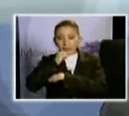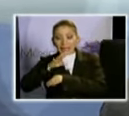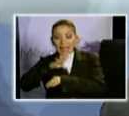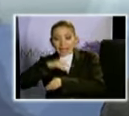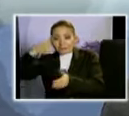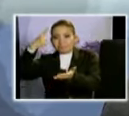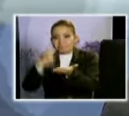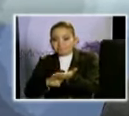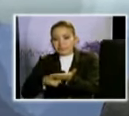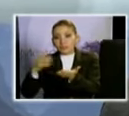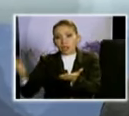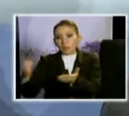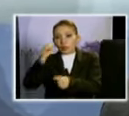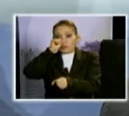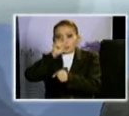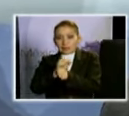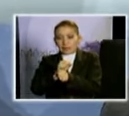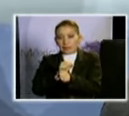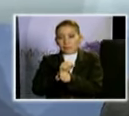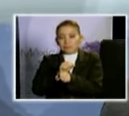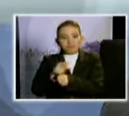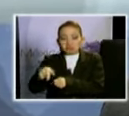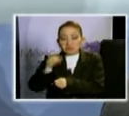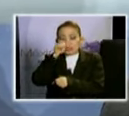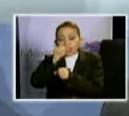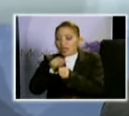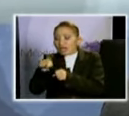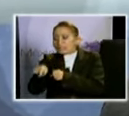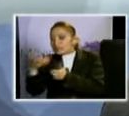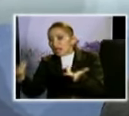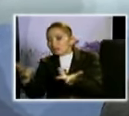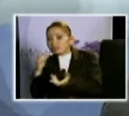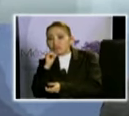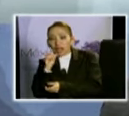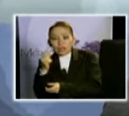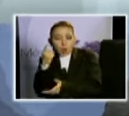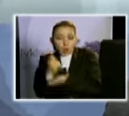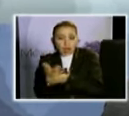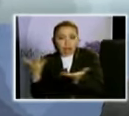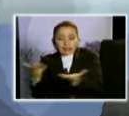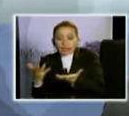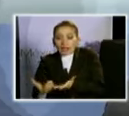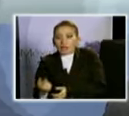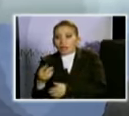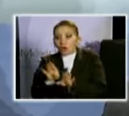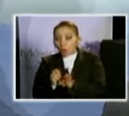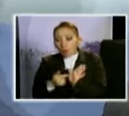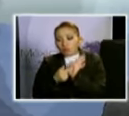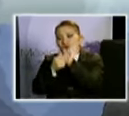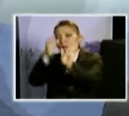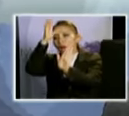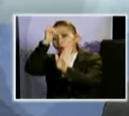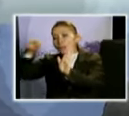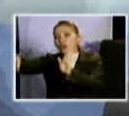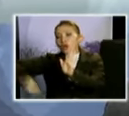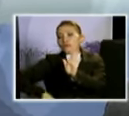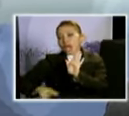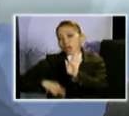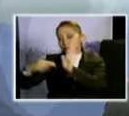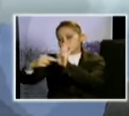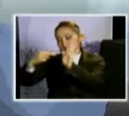el secretariato. El secretariato no hace nada más que facilitar los acuerdos que toman los